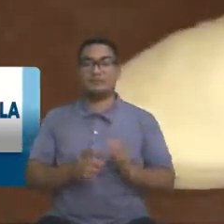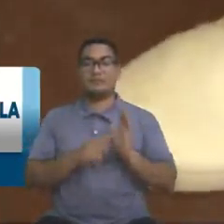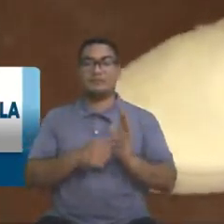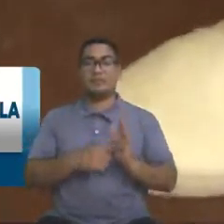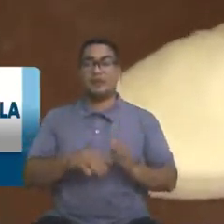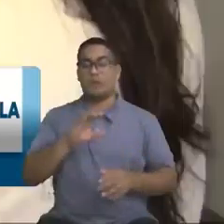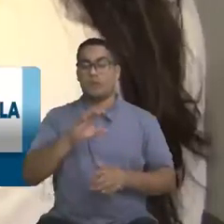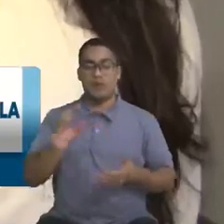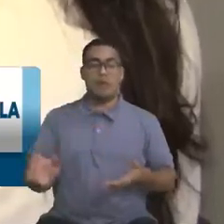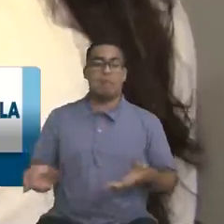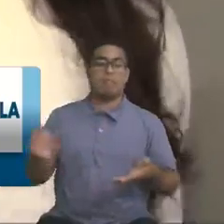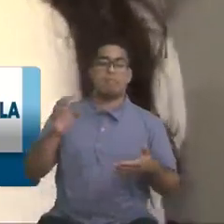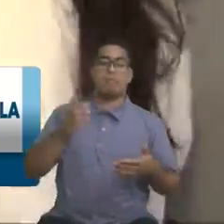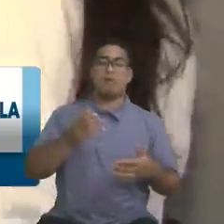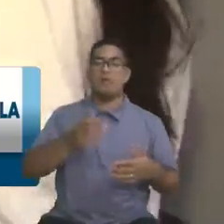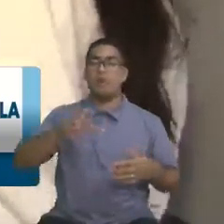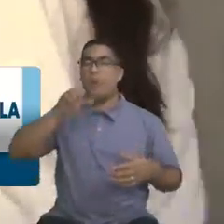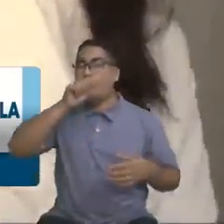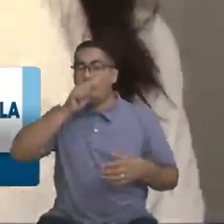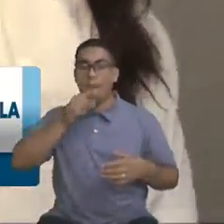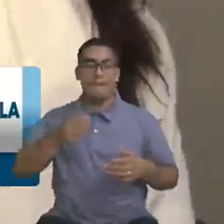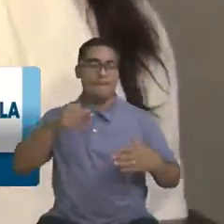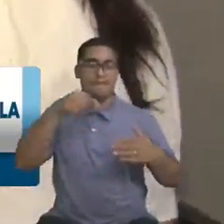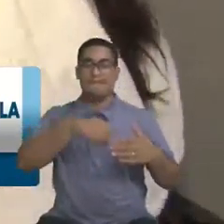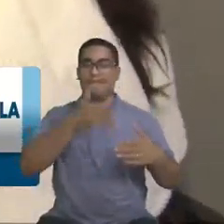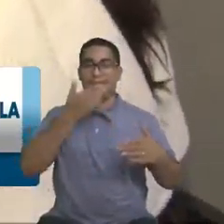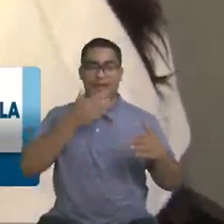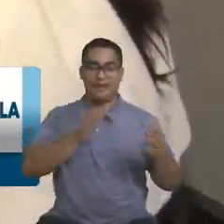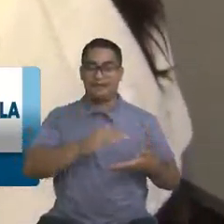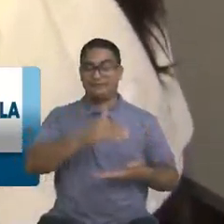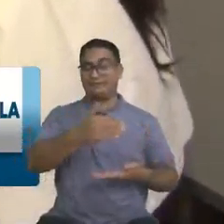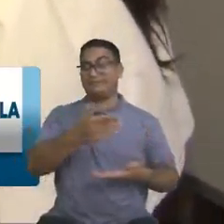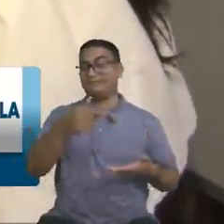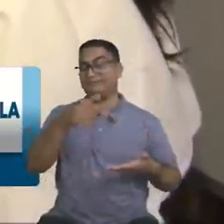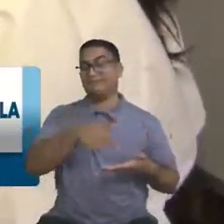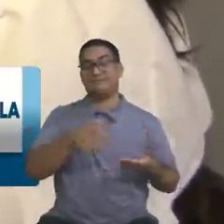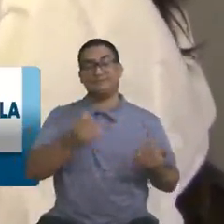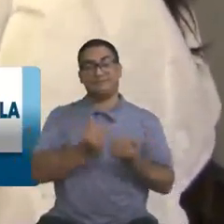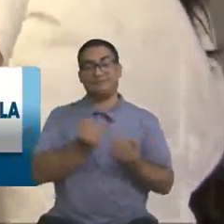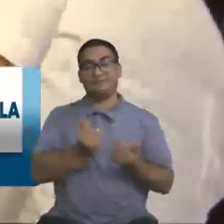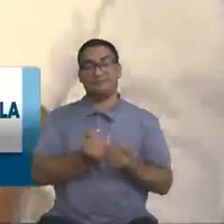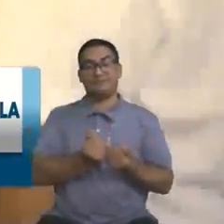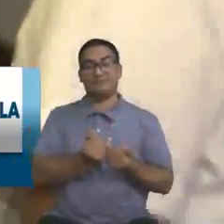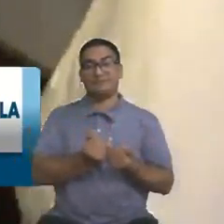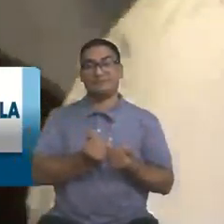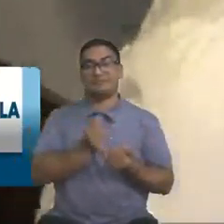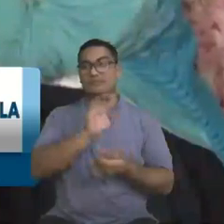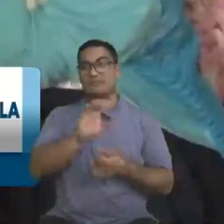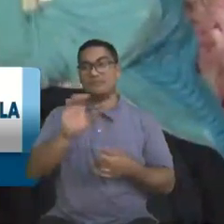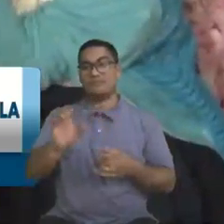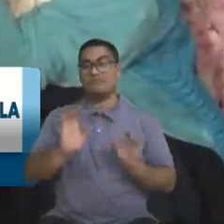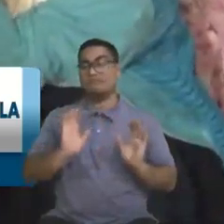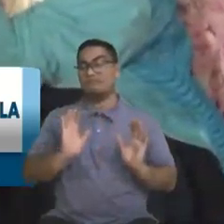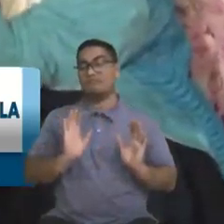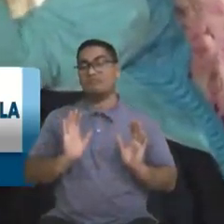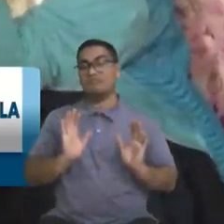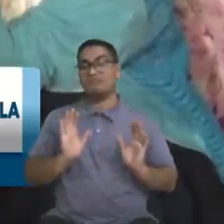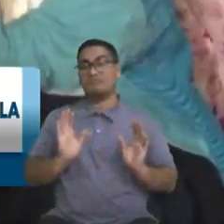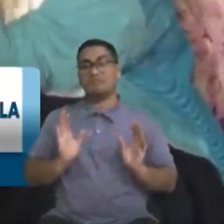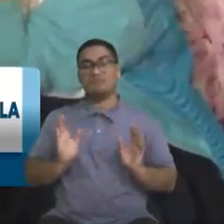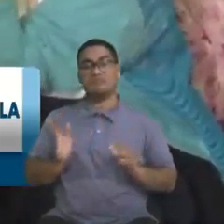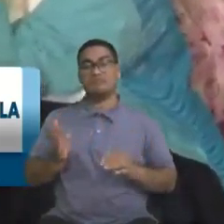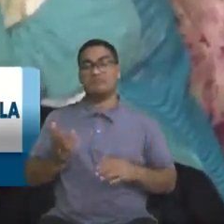niños, sino haciéndole una buena loncherita ahí que lleven. Haciéndole que la lleve loncherita, que lleve frutas, vegetales. Lo